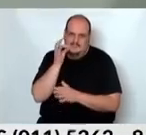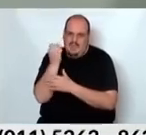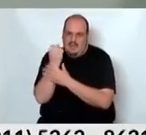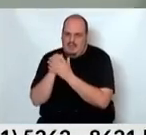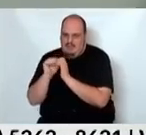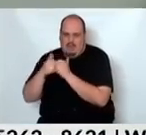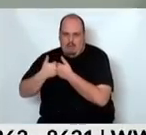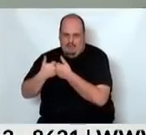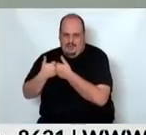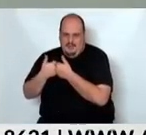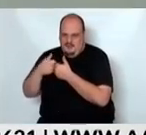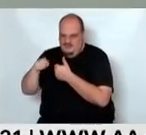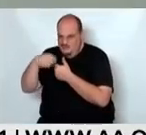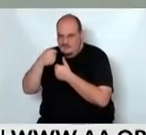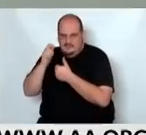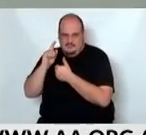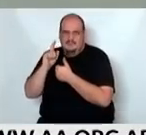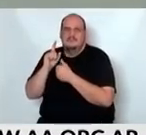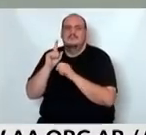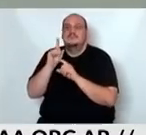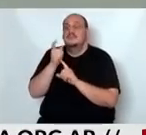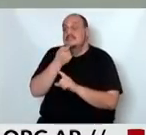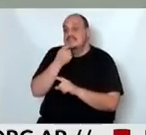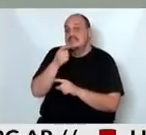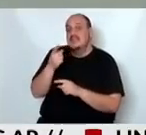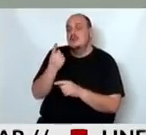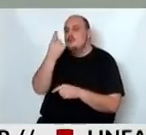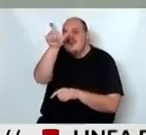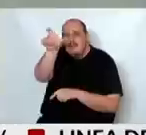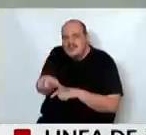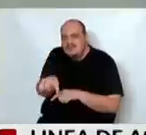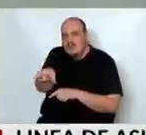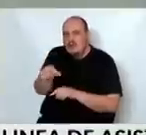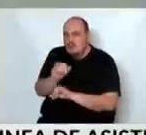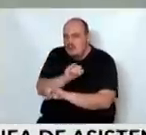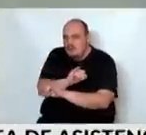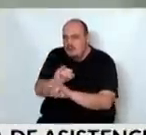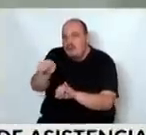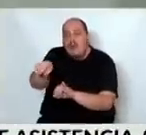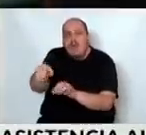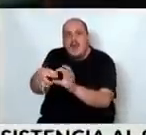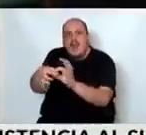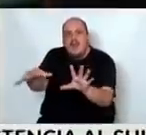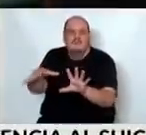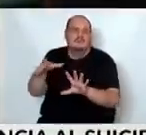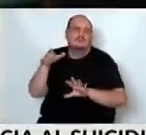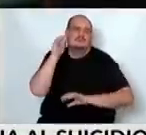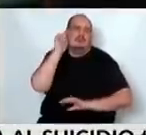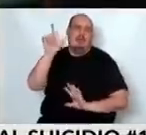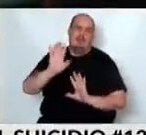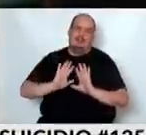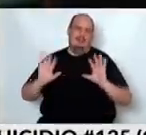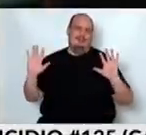pero no, si vos, así como nosotros decimos, si a un ser logramos darle la oportunidad de la libertad, maravilloso. Pero